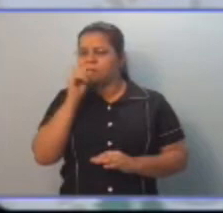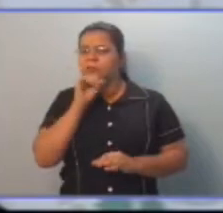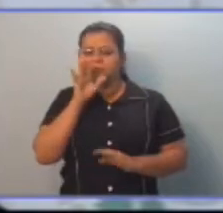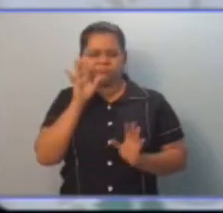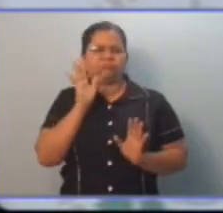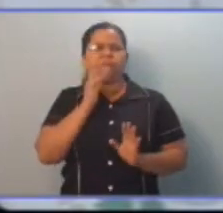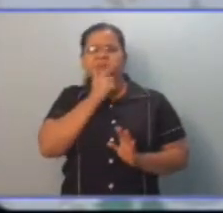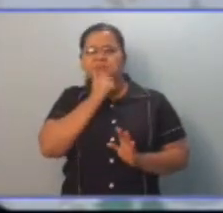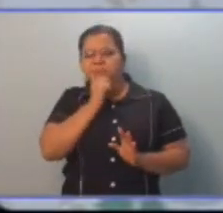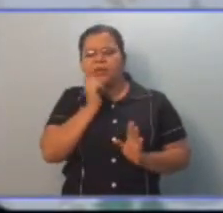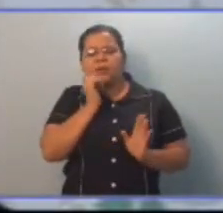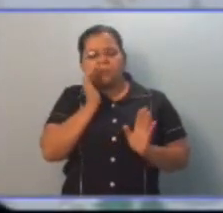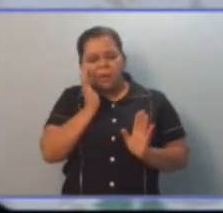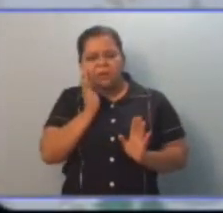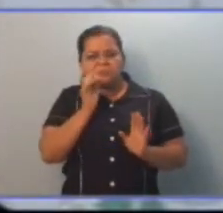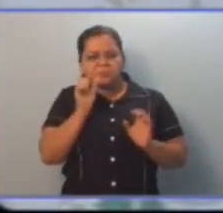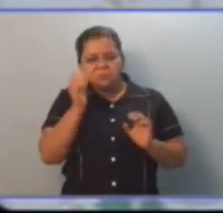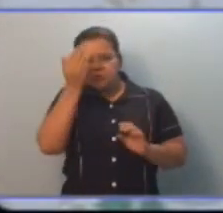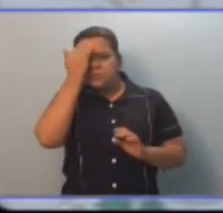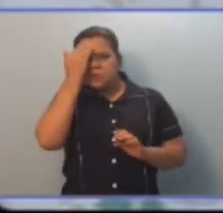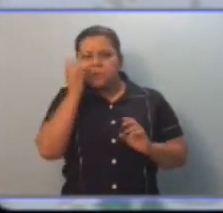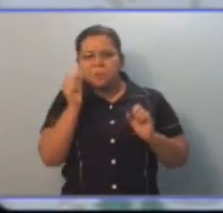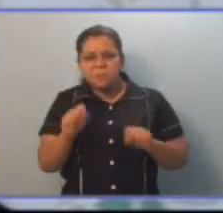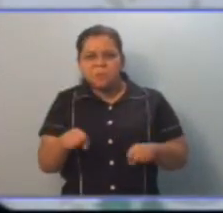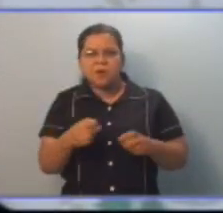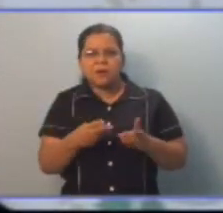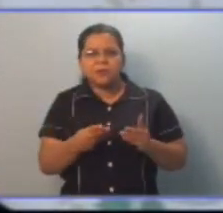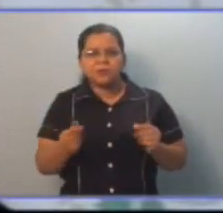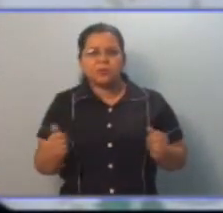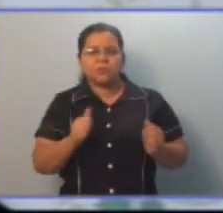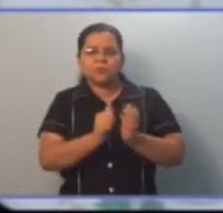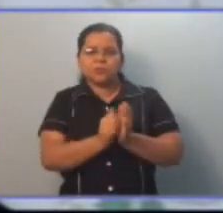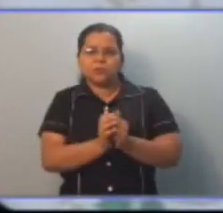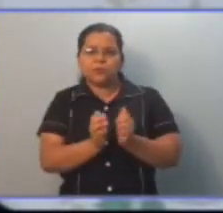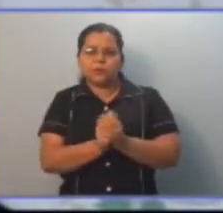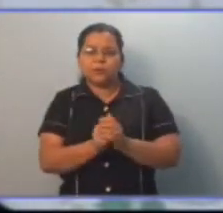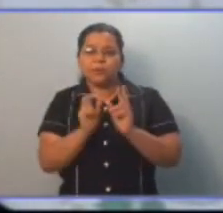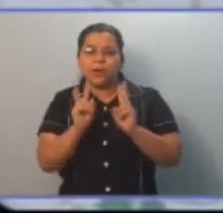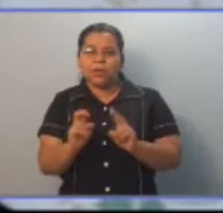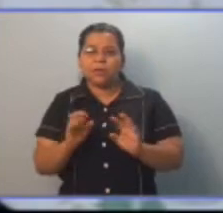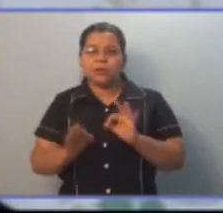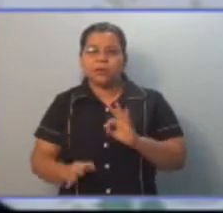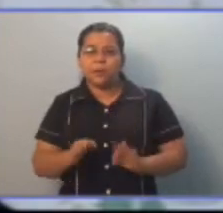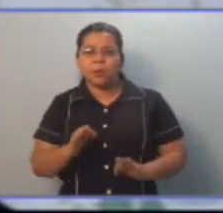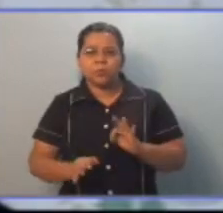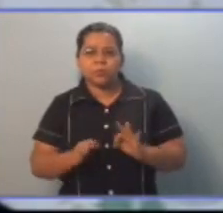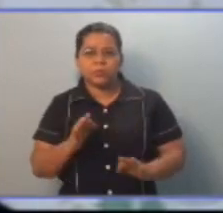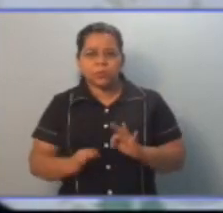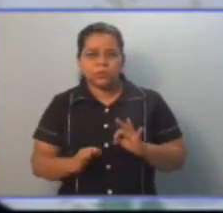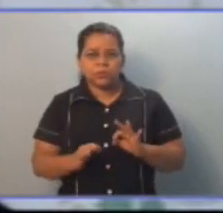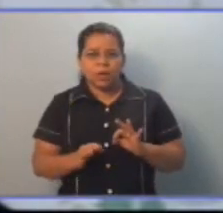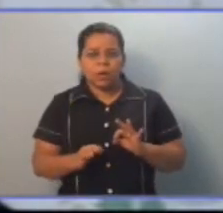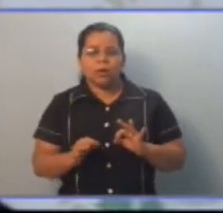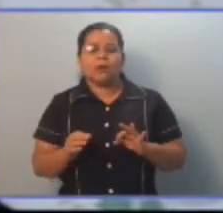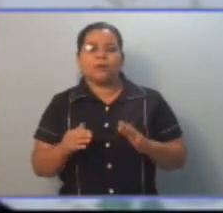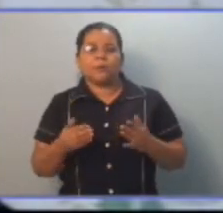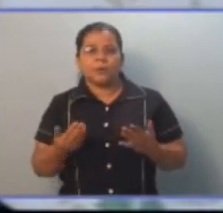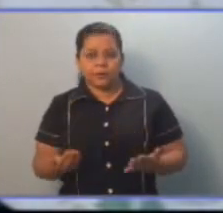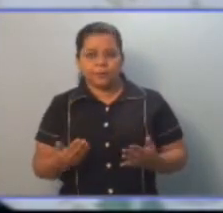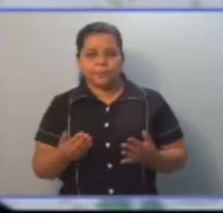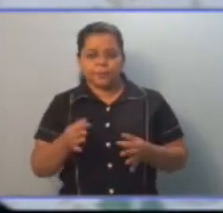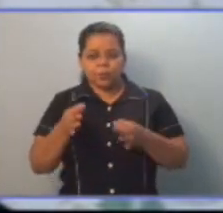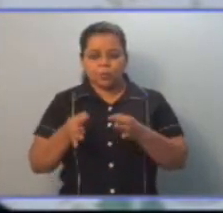pudiera arreglar muchos problemas de los que nosotros tenemos, y es la justicia retributiva y la